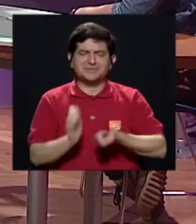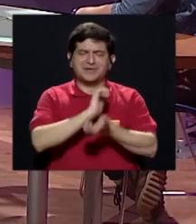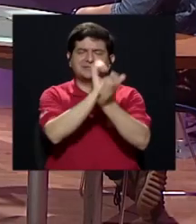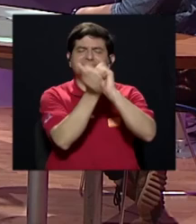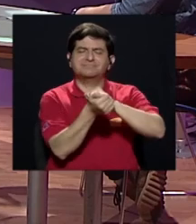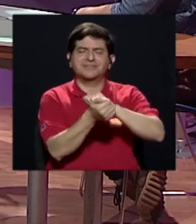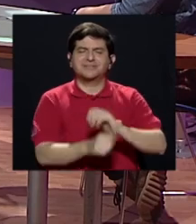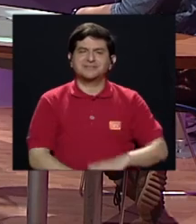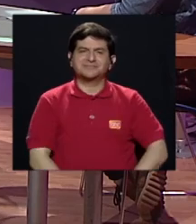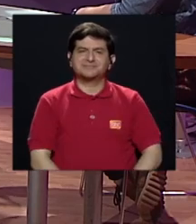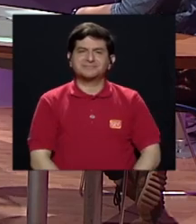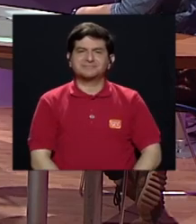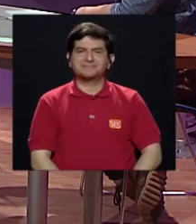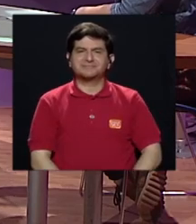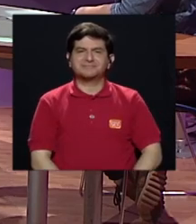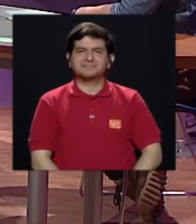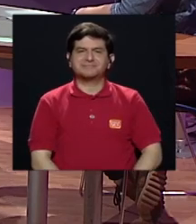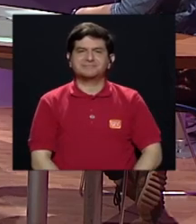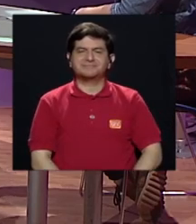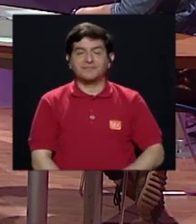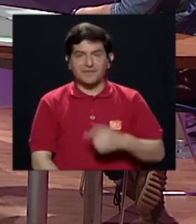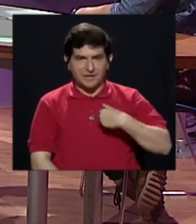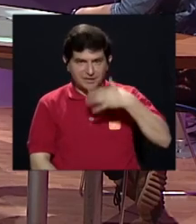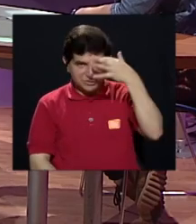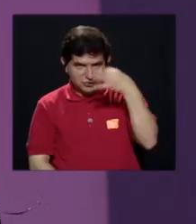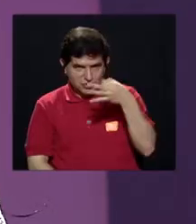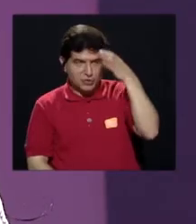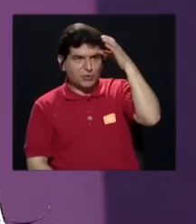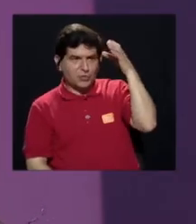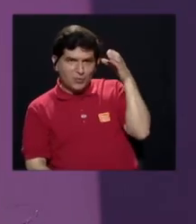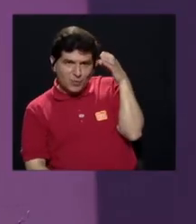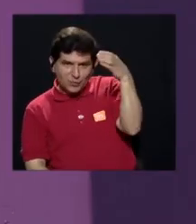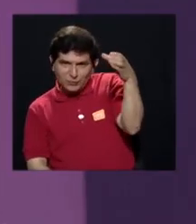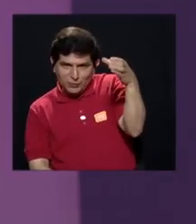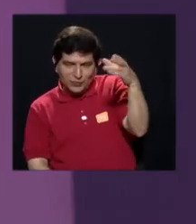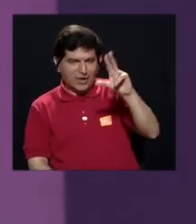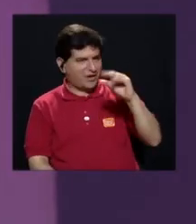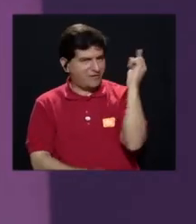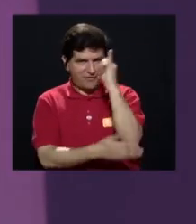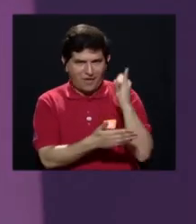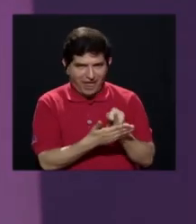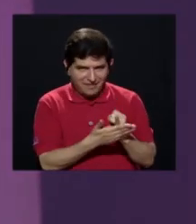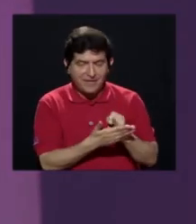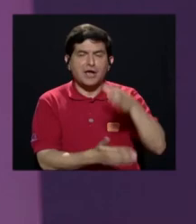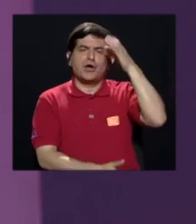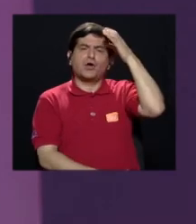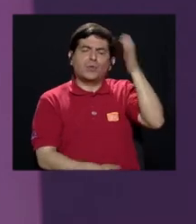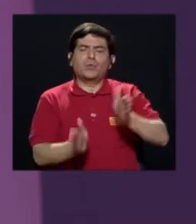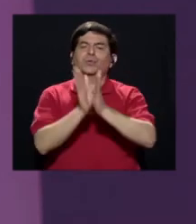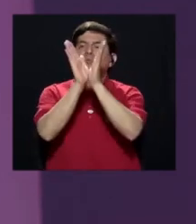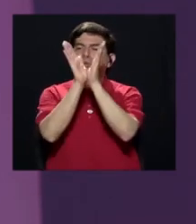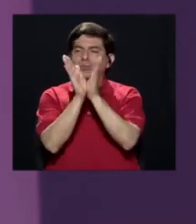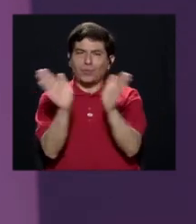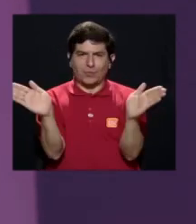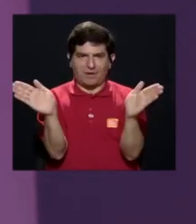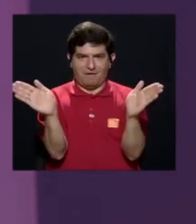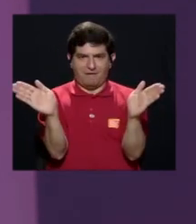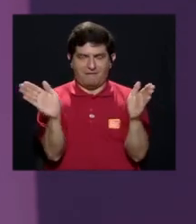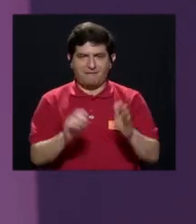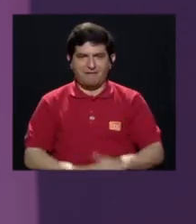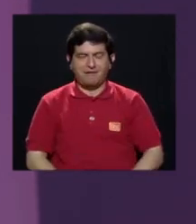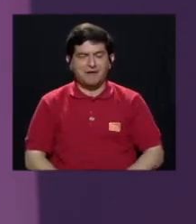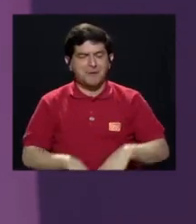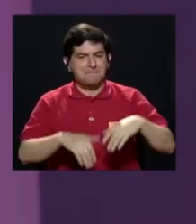yo creo que bueno, que la cultura, no tanto el arte, sino la cultura en general, es